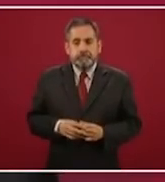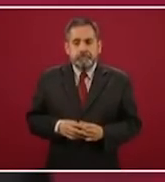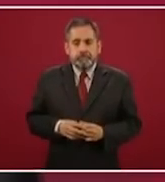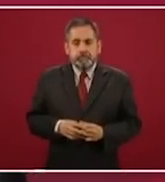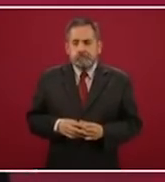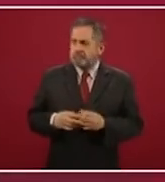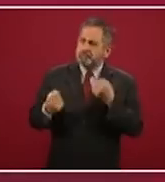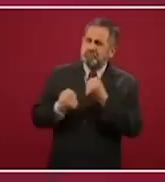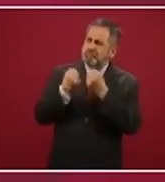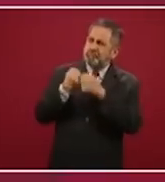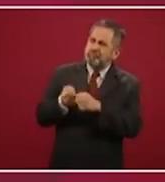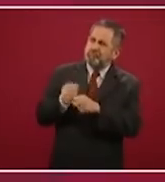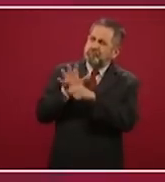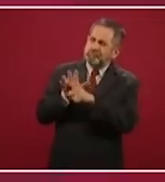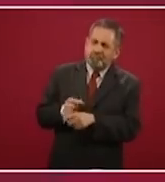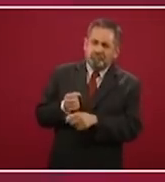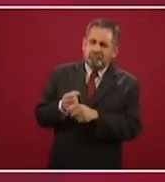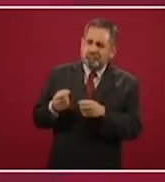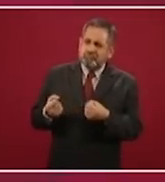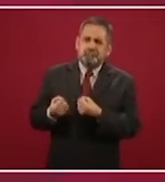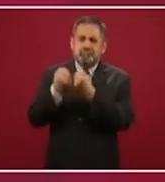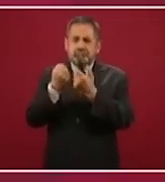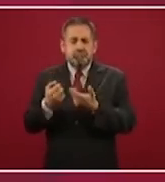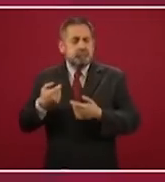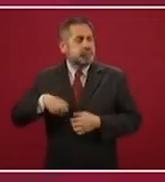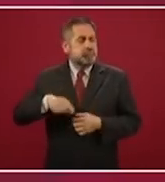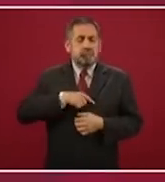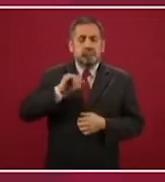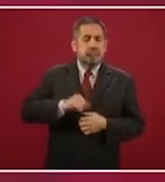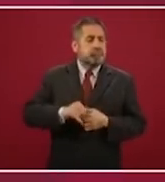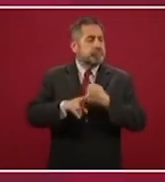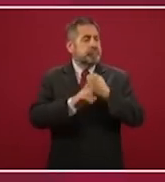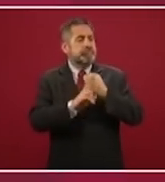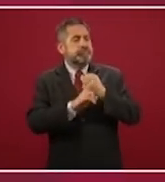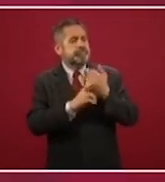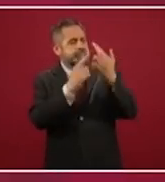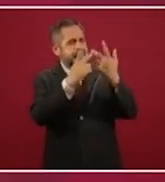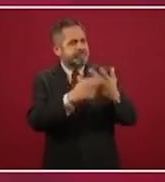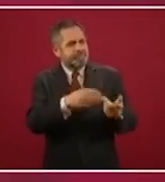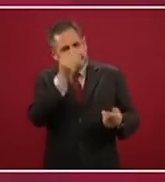usamos la violencia, nunca rompimos un vidrio,